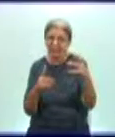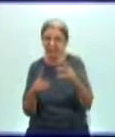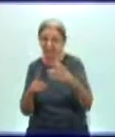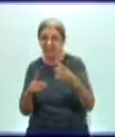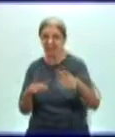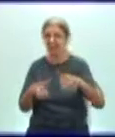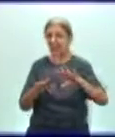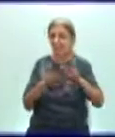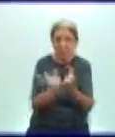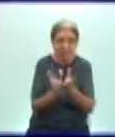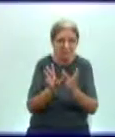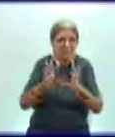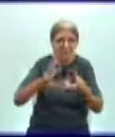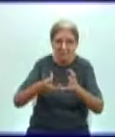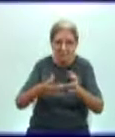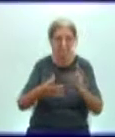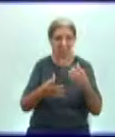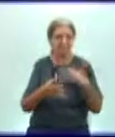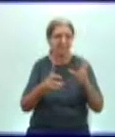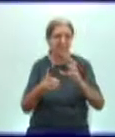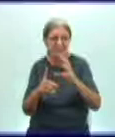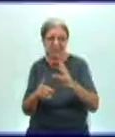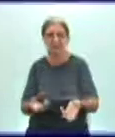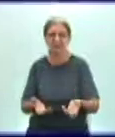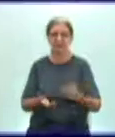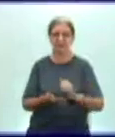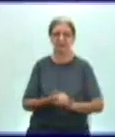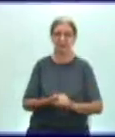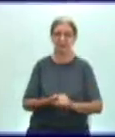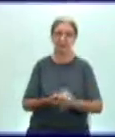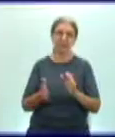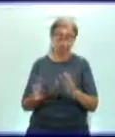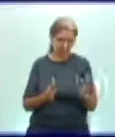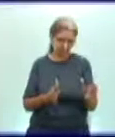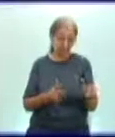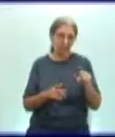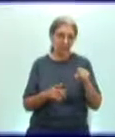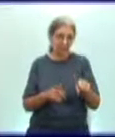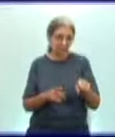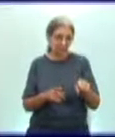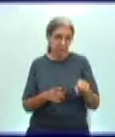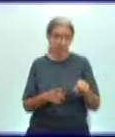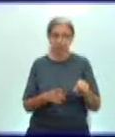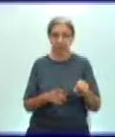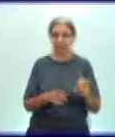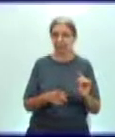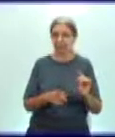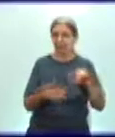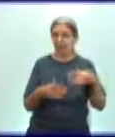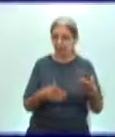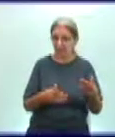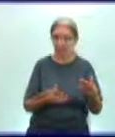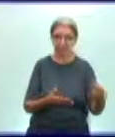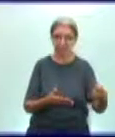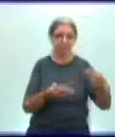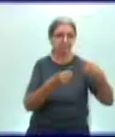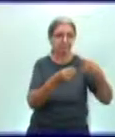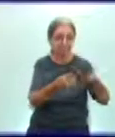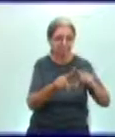párrafo tan interesante, bueno, correr del exhorto es que lo habían citado para el juzgado y